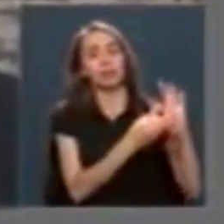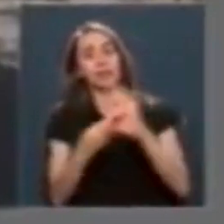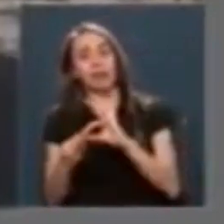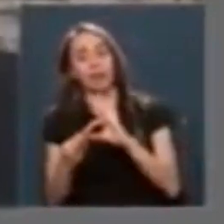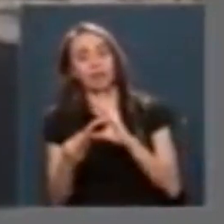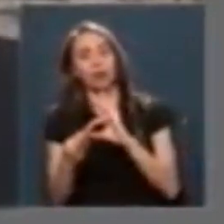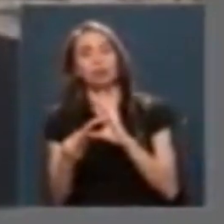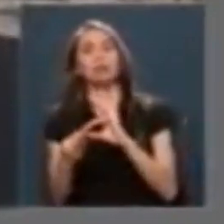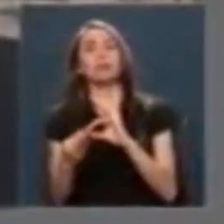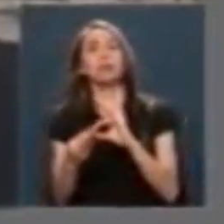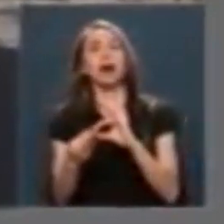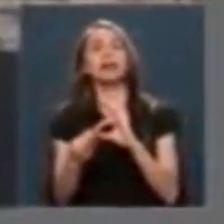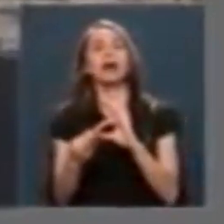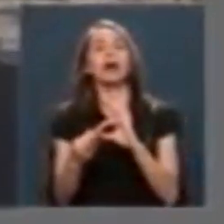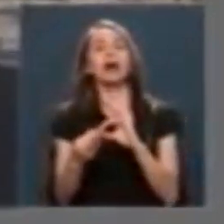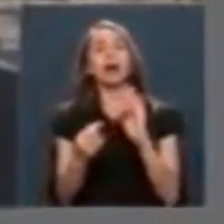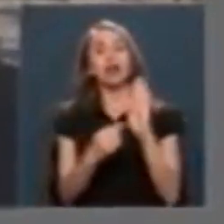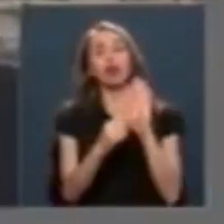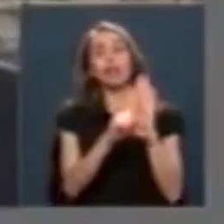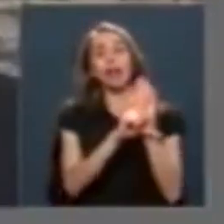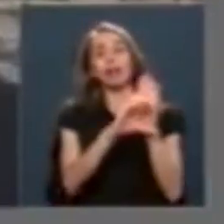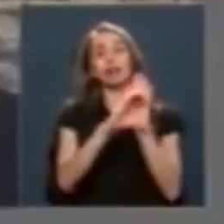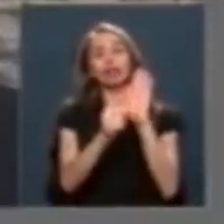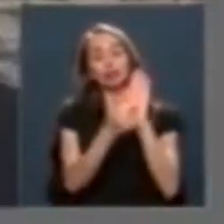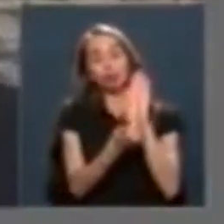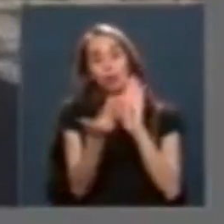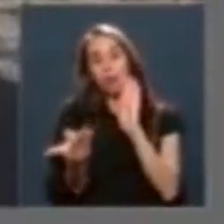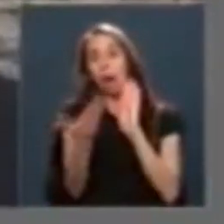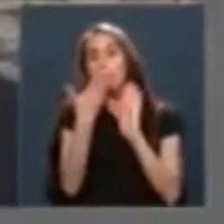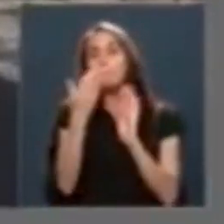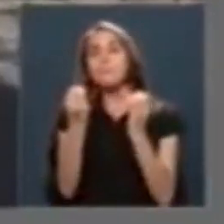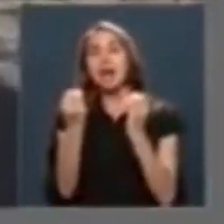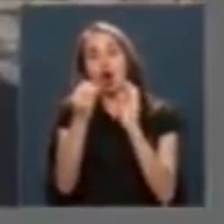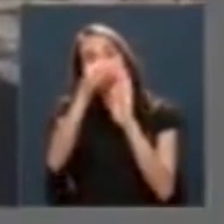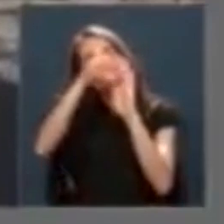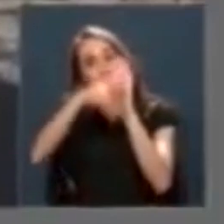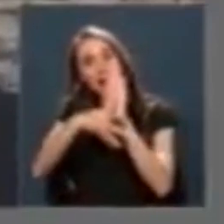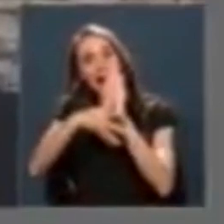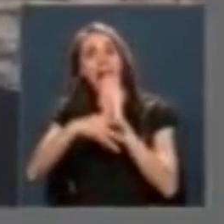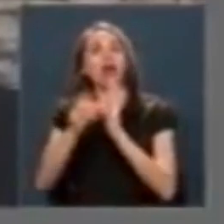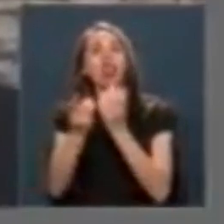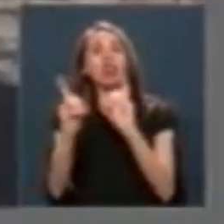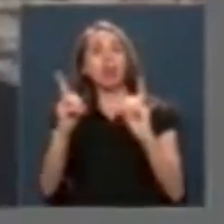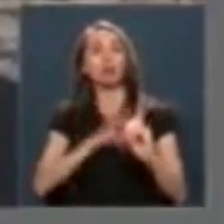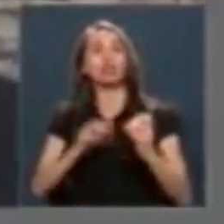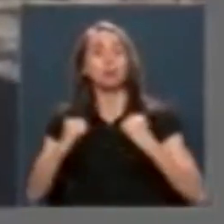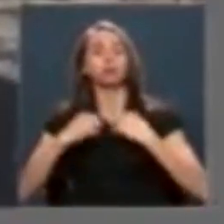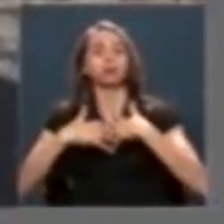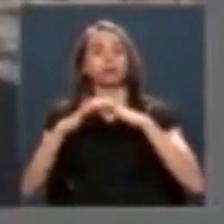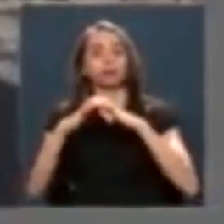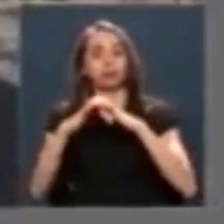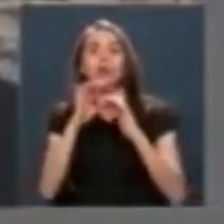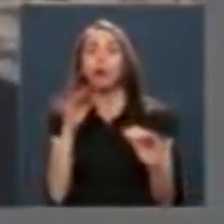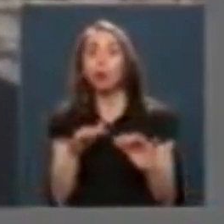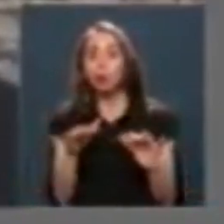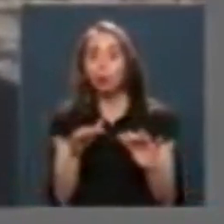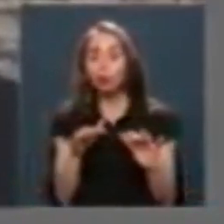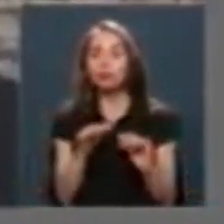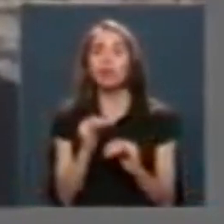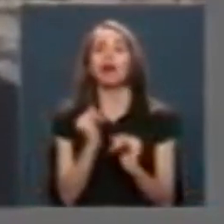el perfeccionamiento de las herramientas que refuercen la democracia en Chile. La utilización de